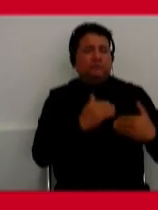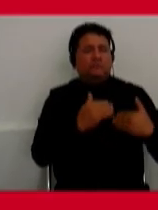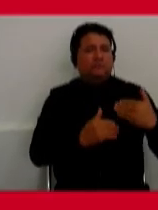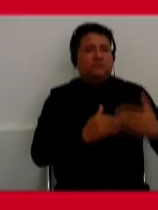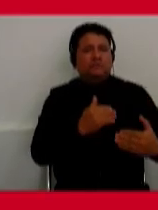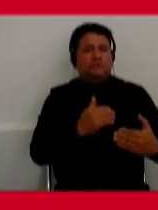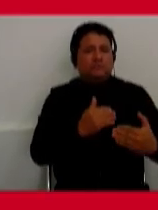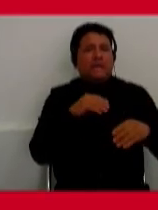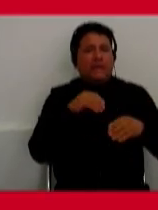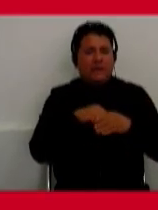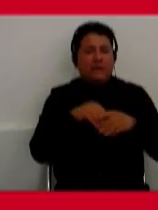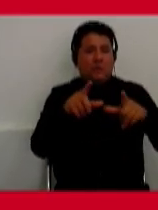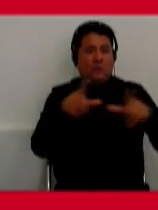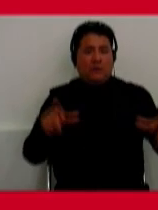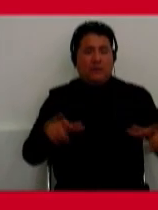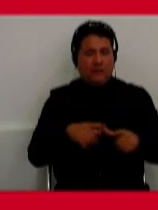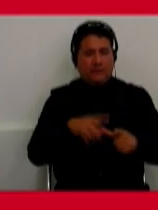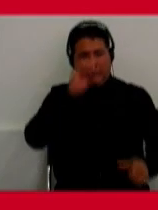unidades mineras.